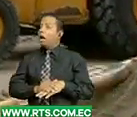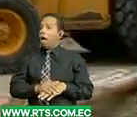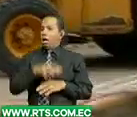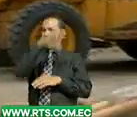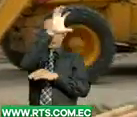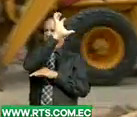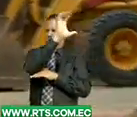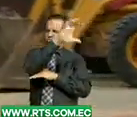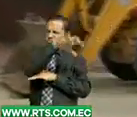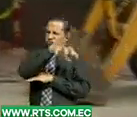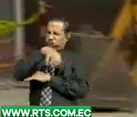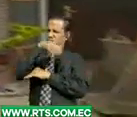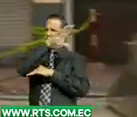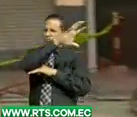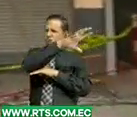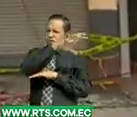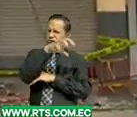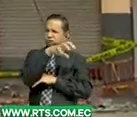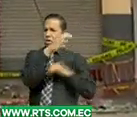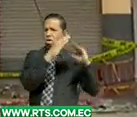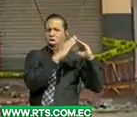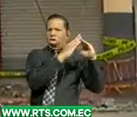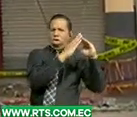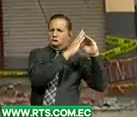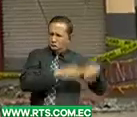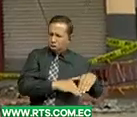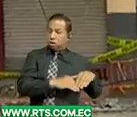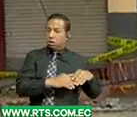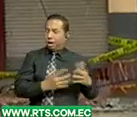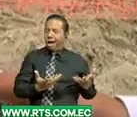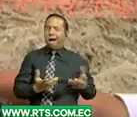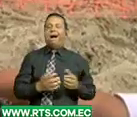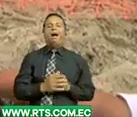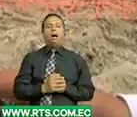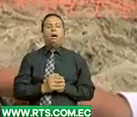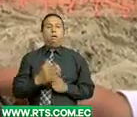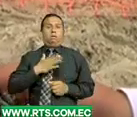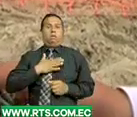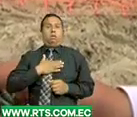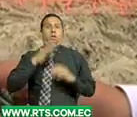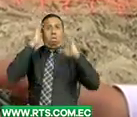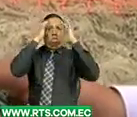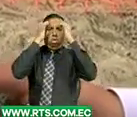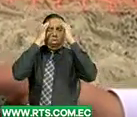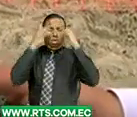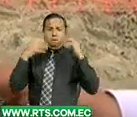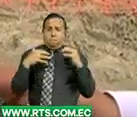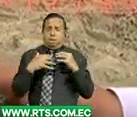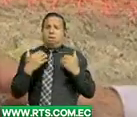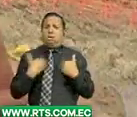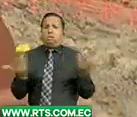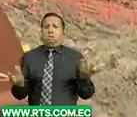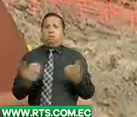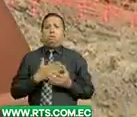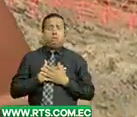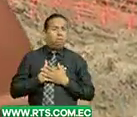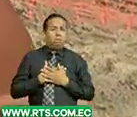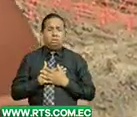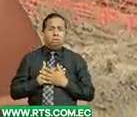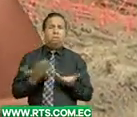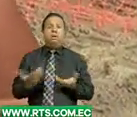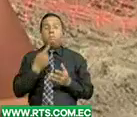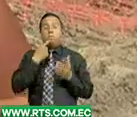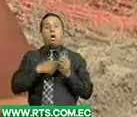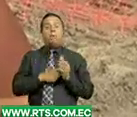colapso de la estructura. Que te pide favor, que me está haciendo muy bien, porque ya tenía los nervios así, pues papá, porque querían sacar la tapa de ahí. El señor de allá le dice